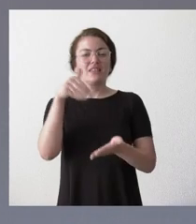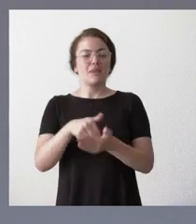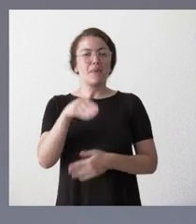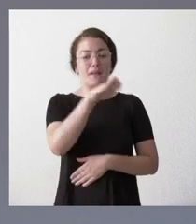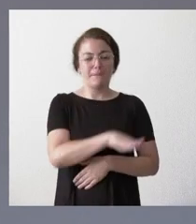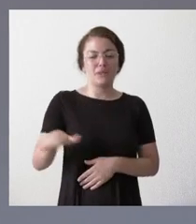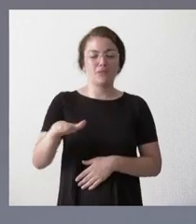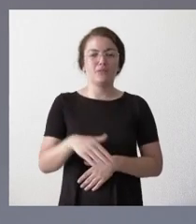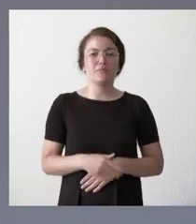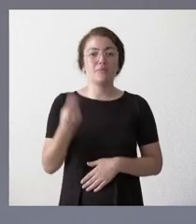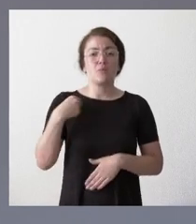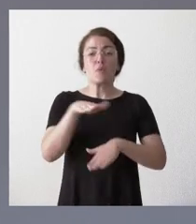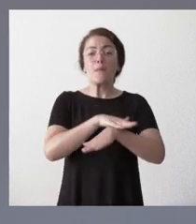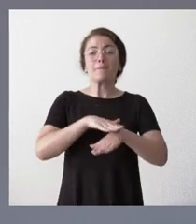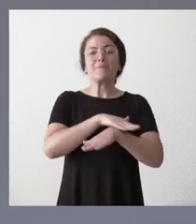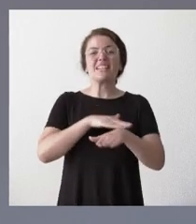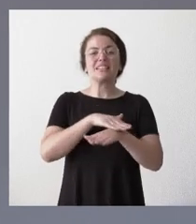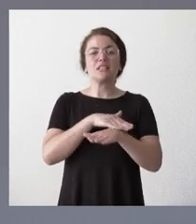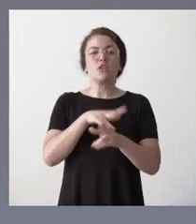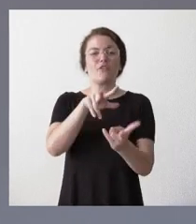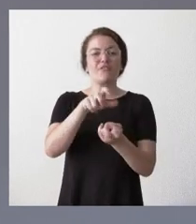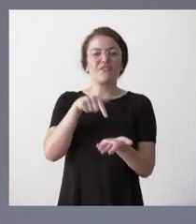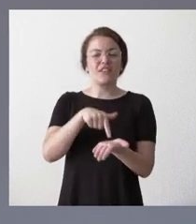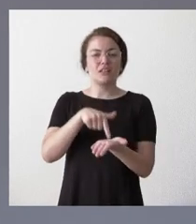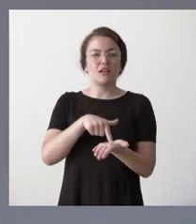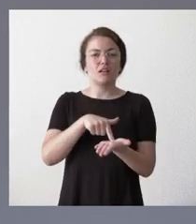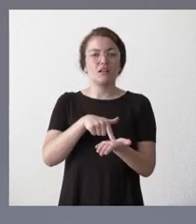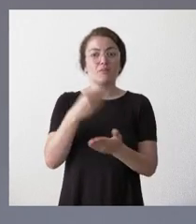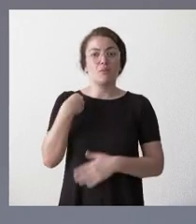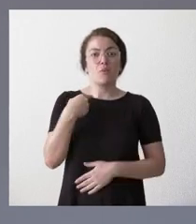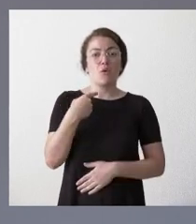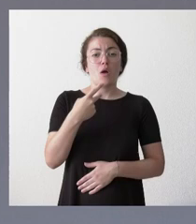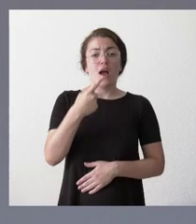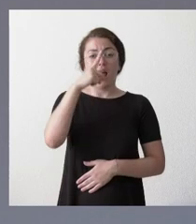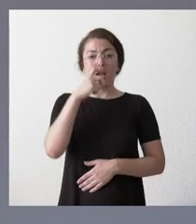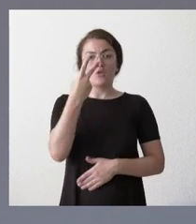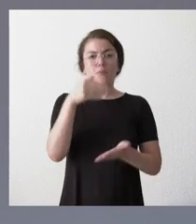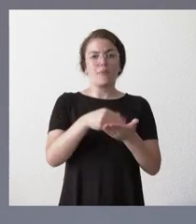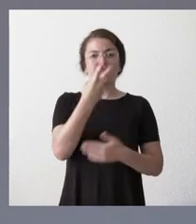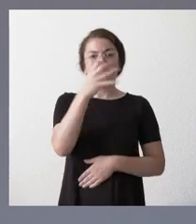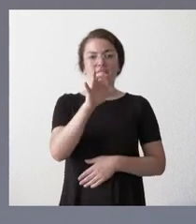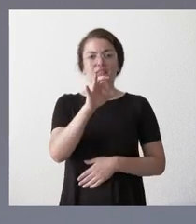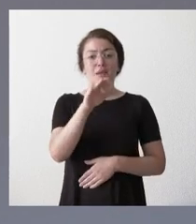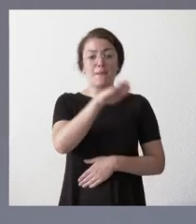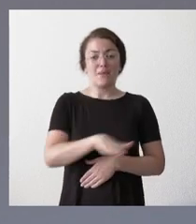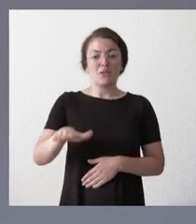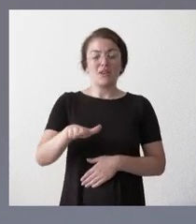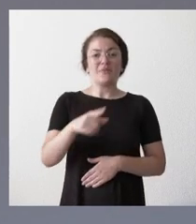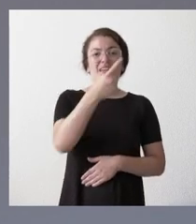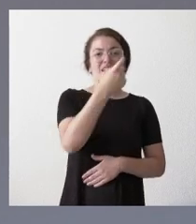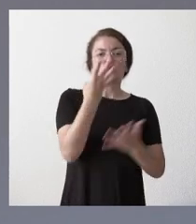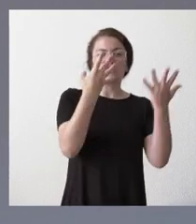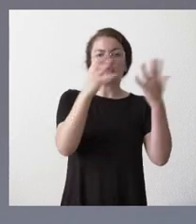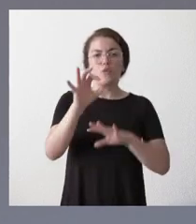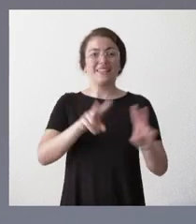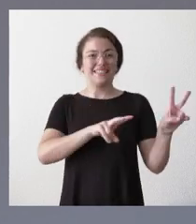Ministerio Fiscal registró, hablando de menores, en el año 2020, 190 asuntos.